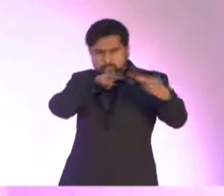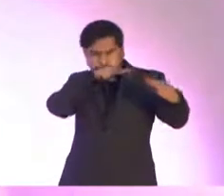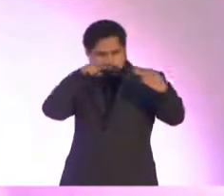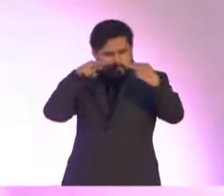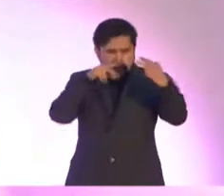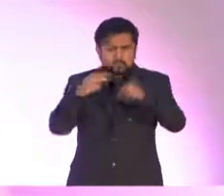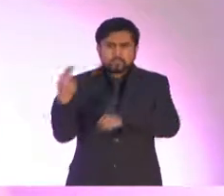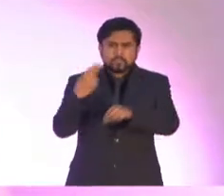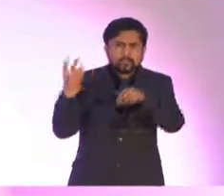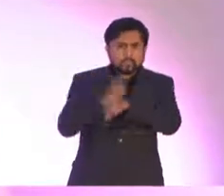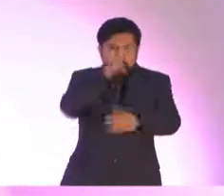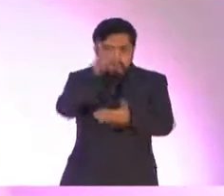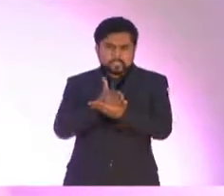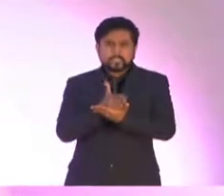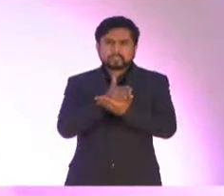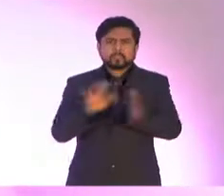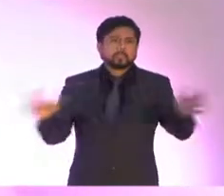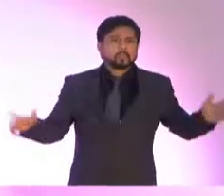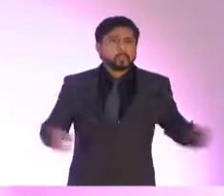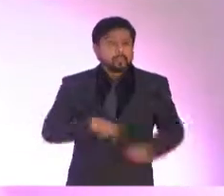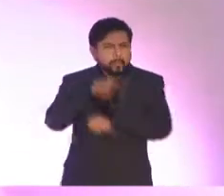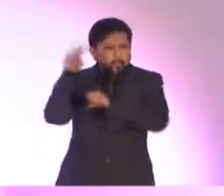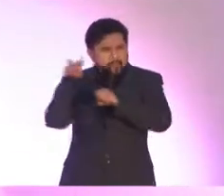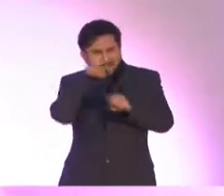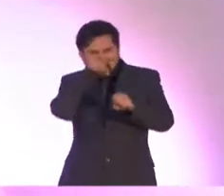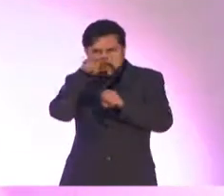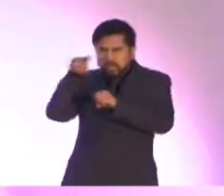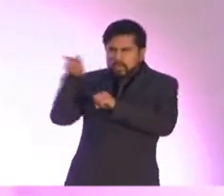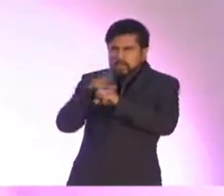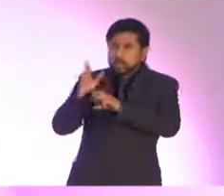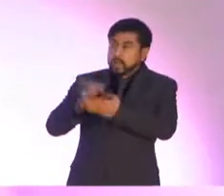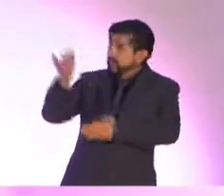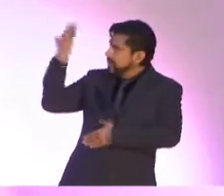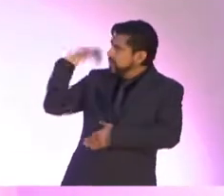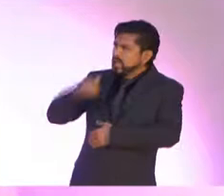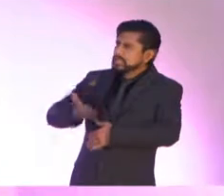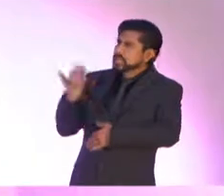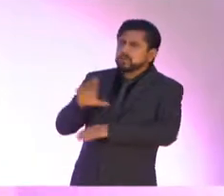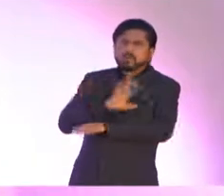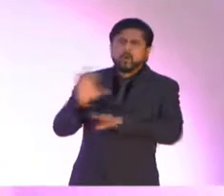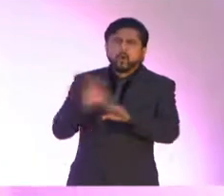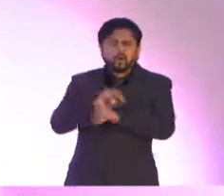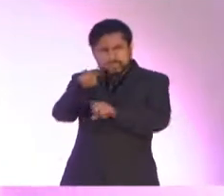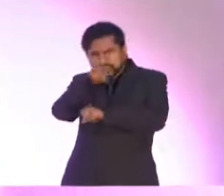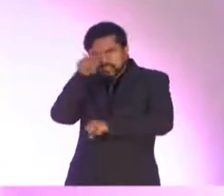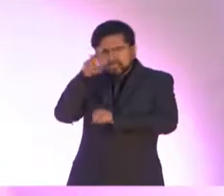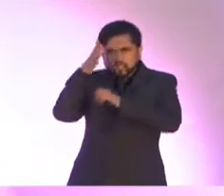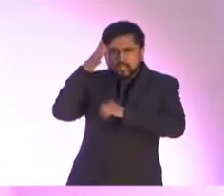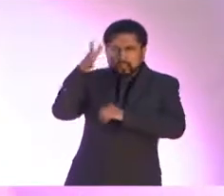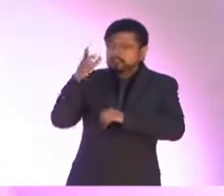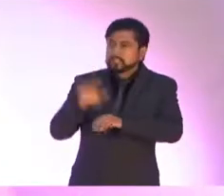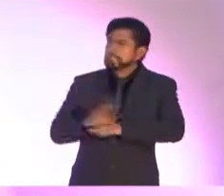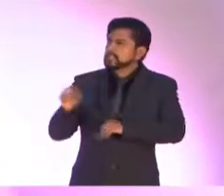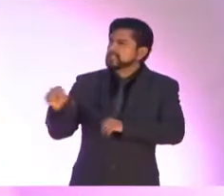Debíamos detenernos y mirar, no atrás, mirar, no a la sal,